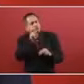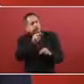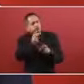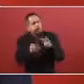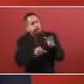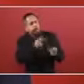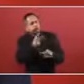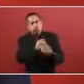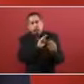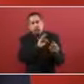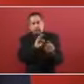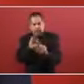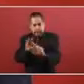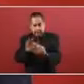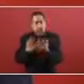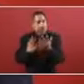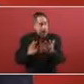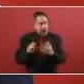y